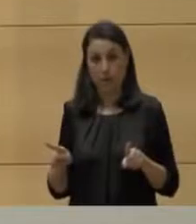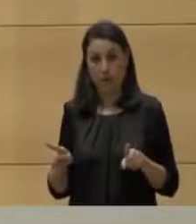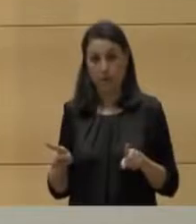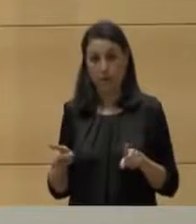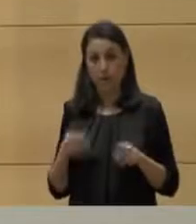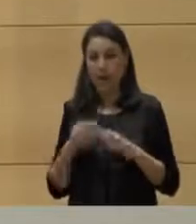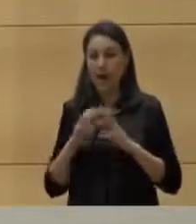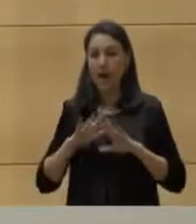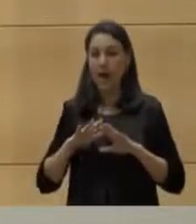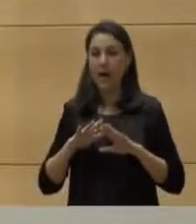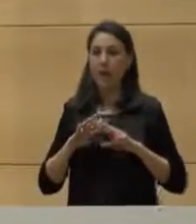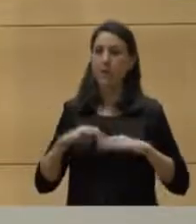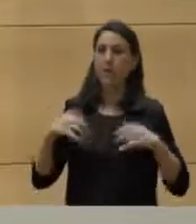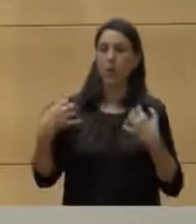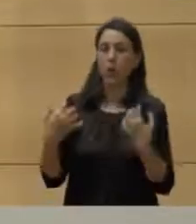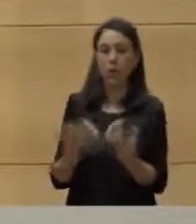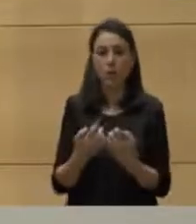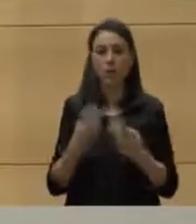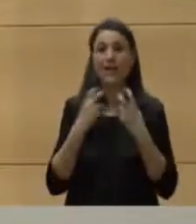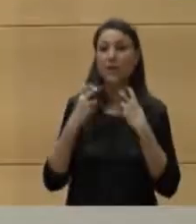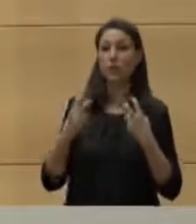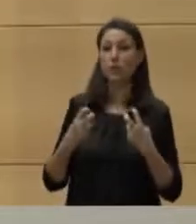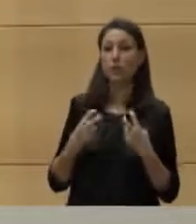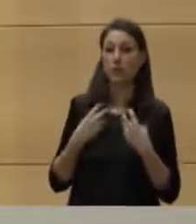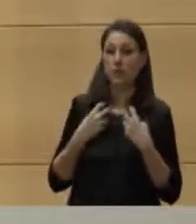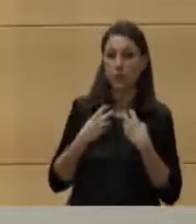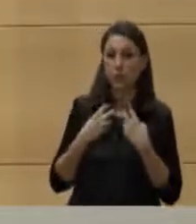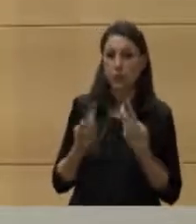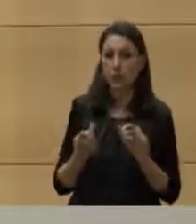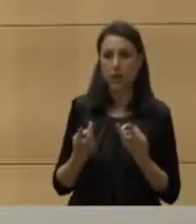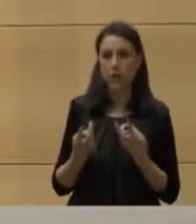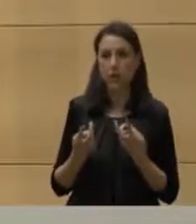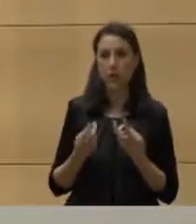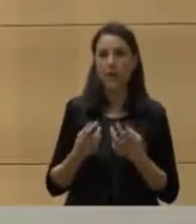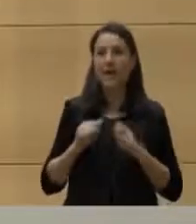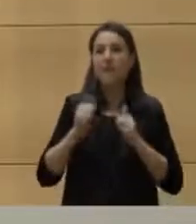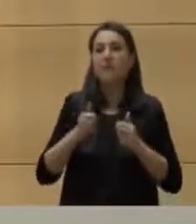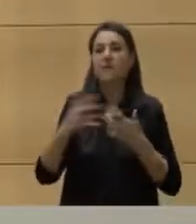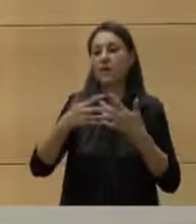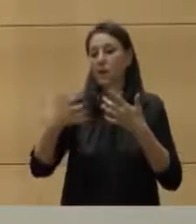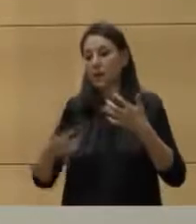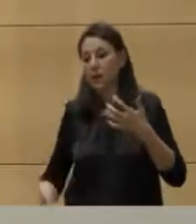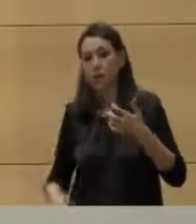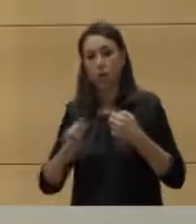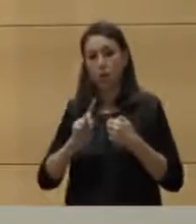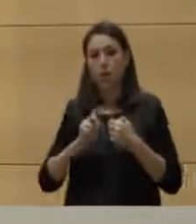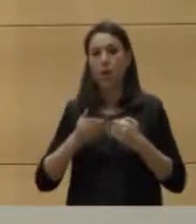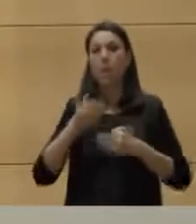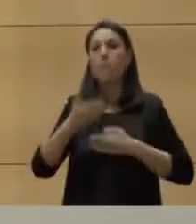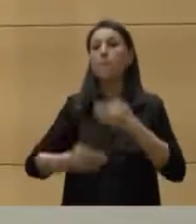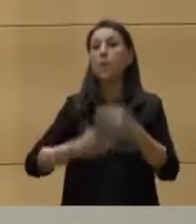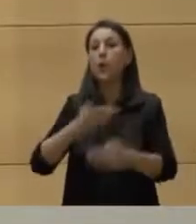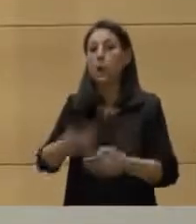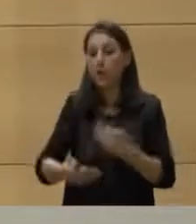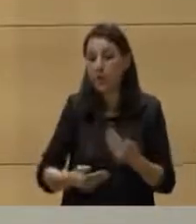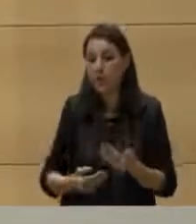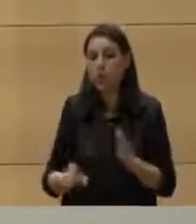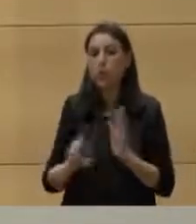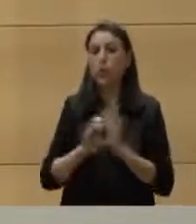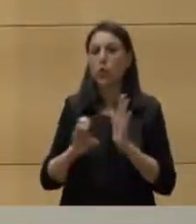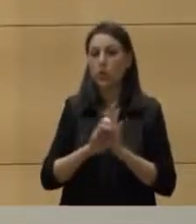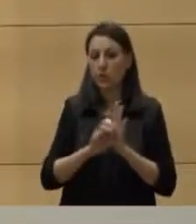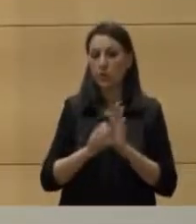unas cortes que los diputados empiecen a elaborar un texto, no. El proceso constituyente tiene en su mente que